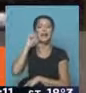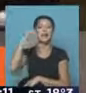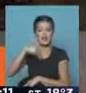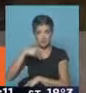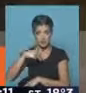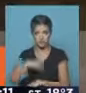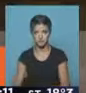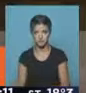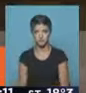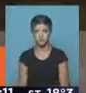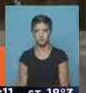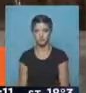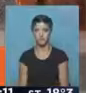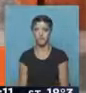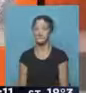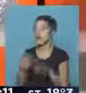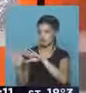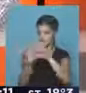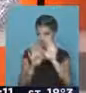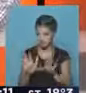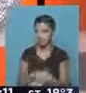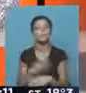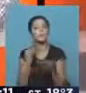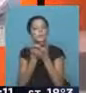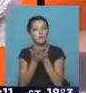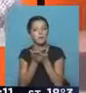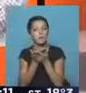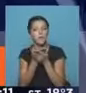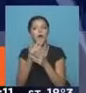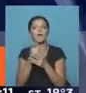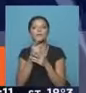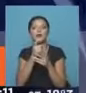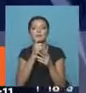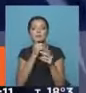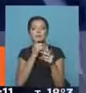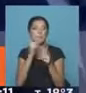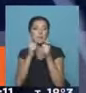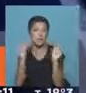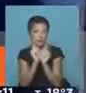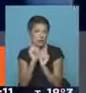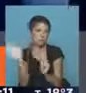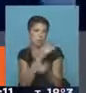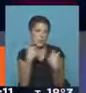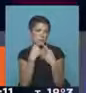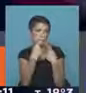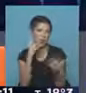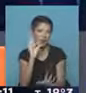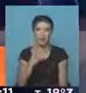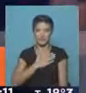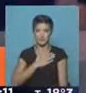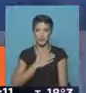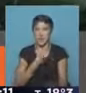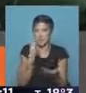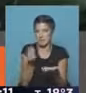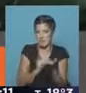Bélgica. Carlos, vamos a pasar a la mesa. Te voy a pedir respuestas cortas como para que todos podamos preguntarte, yo por lo menos una vez